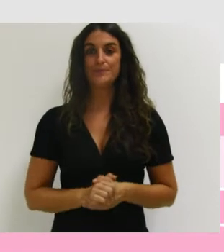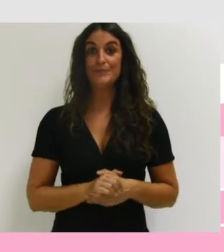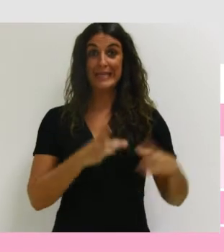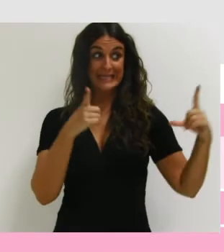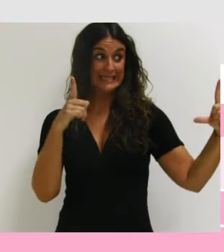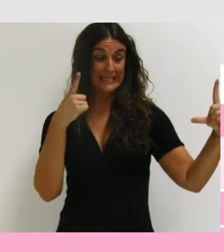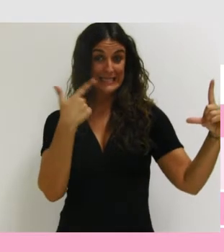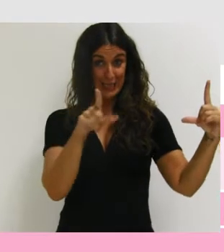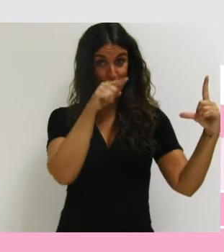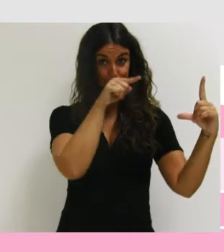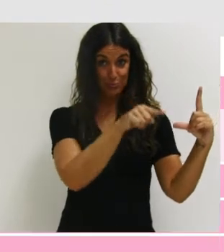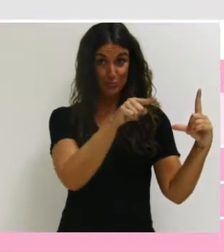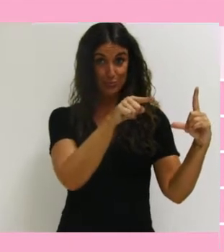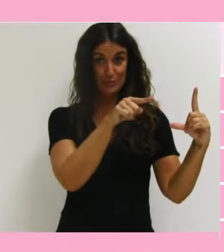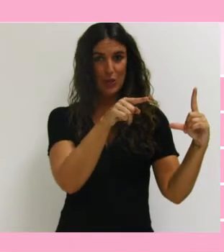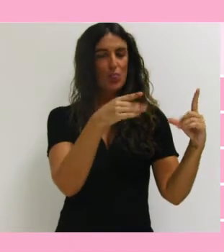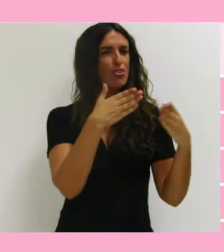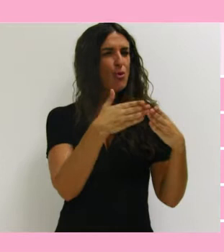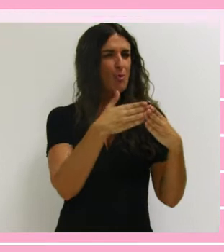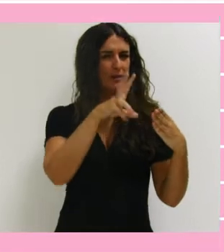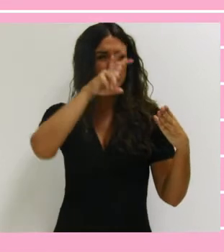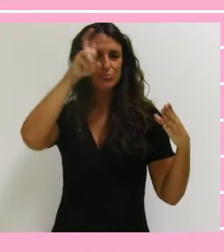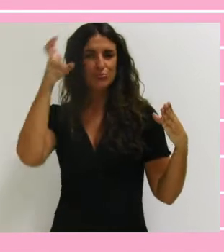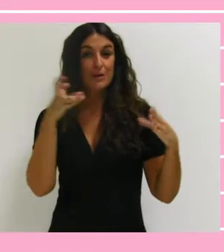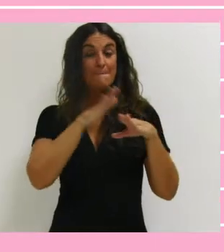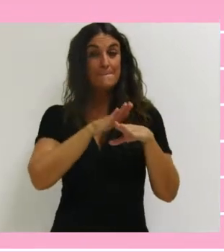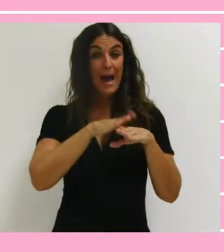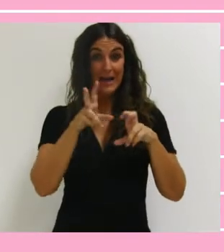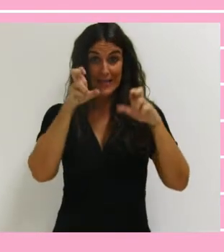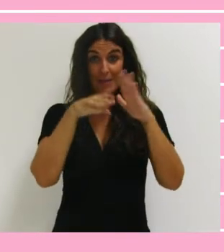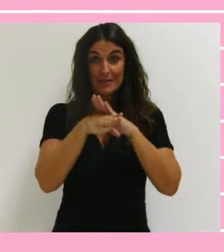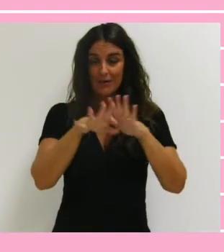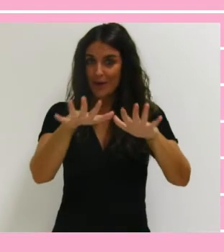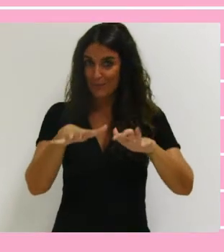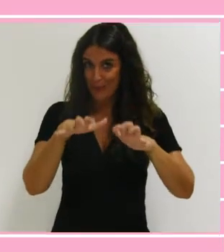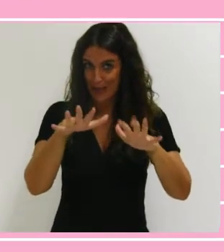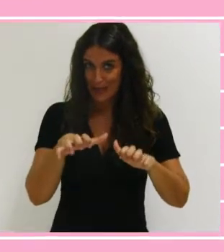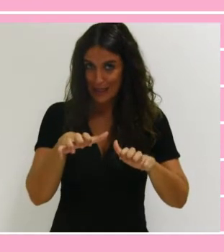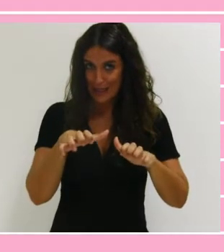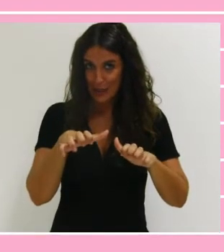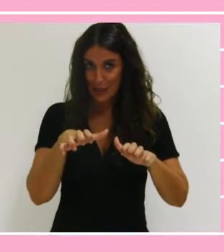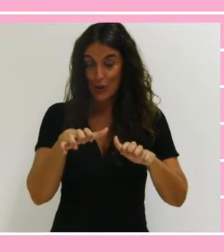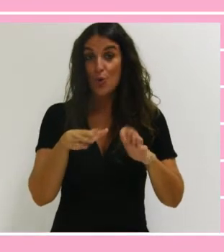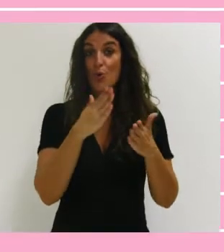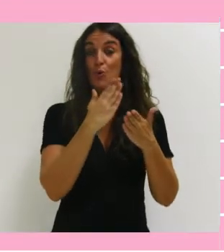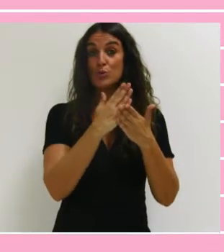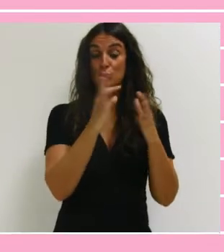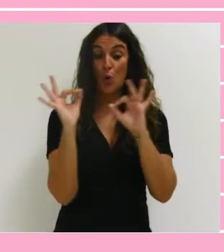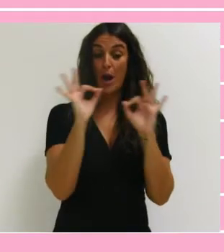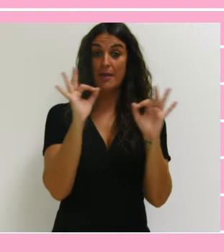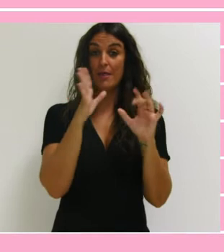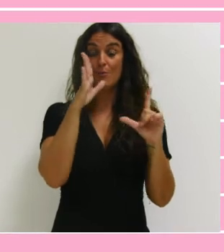En esta sección tienes un montón de documentos para aprender sobre accesibilidad. Están organizados por